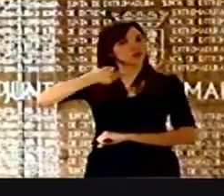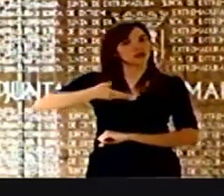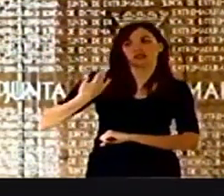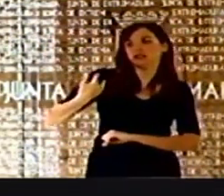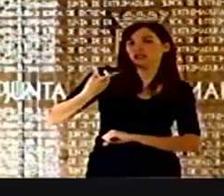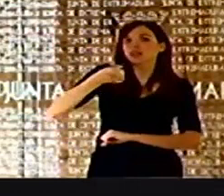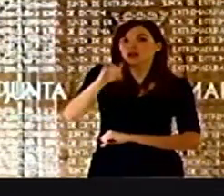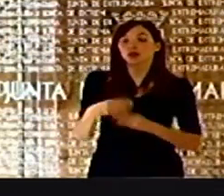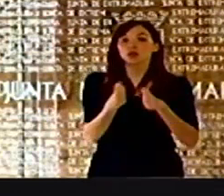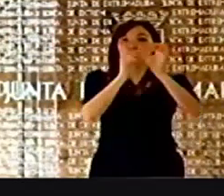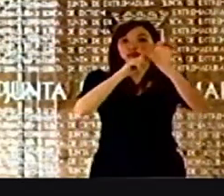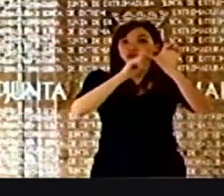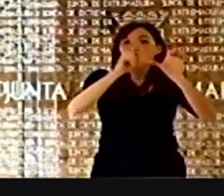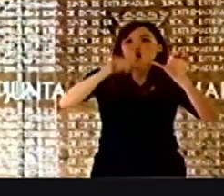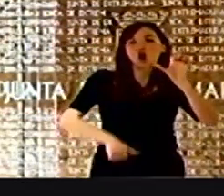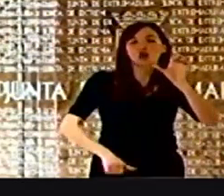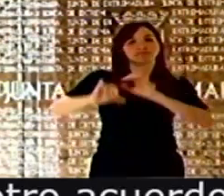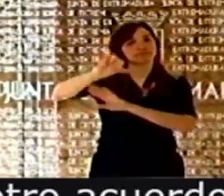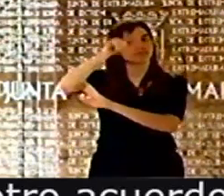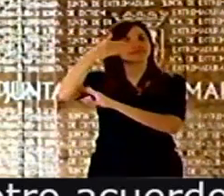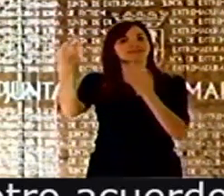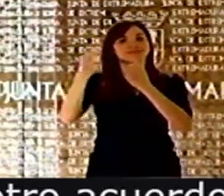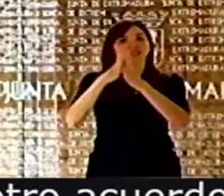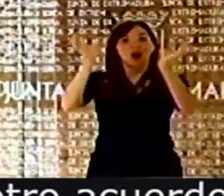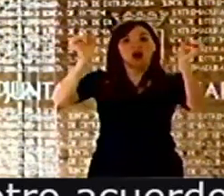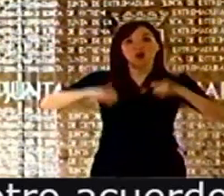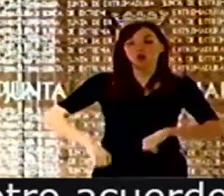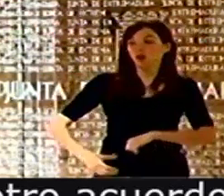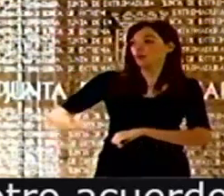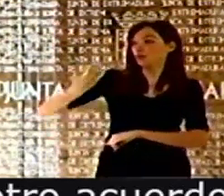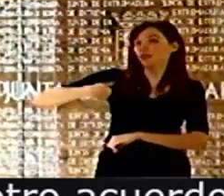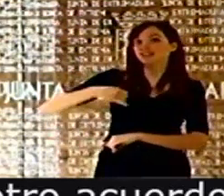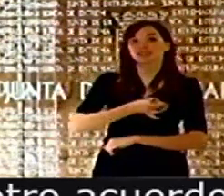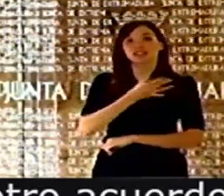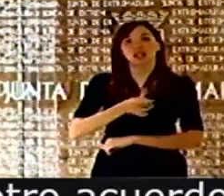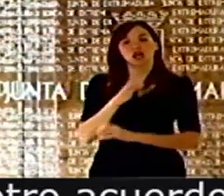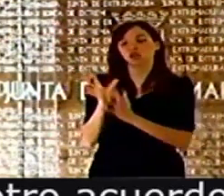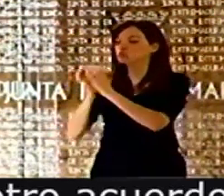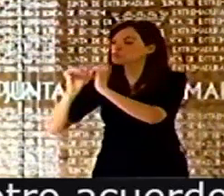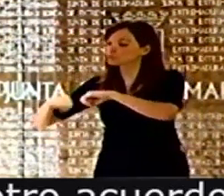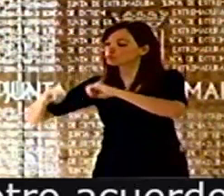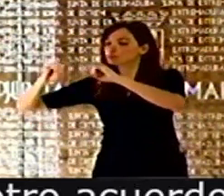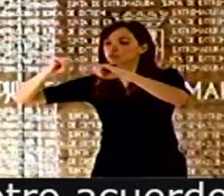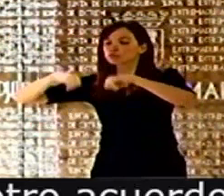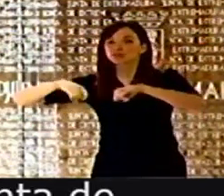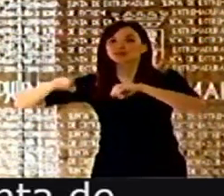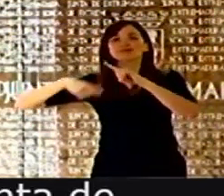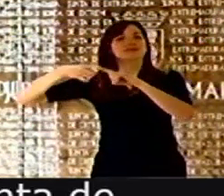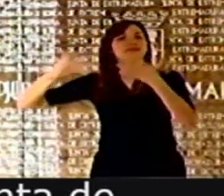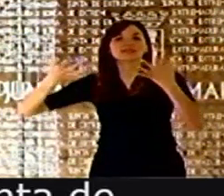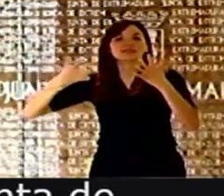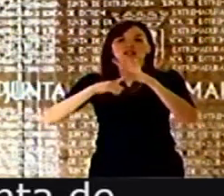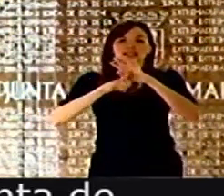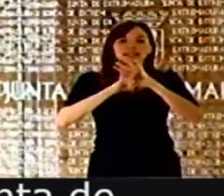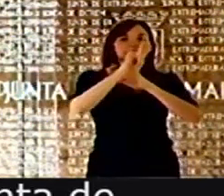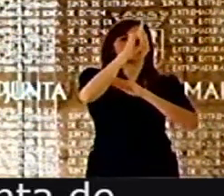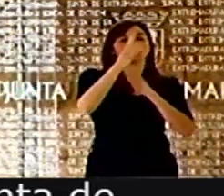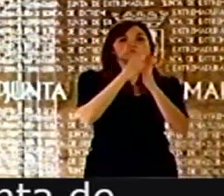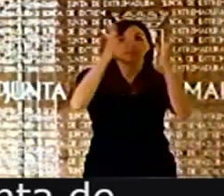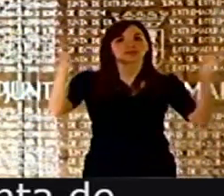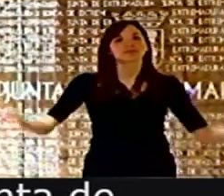la Junta de Extremadura ha dado hoy luz verde al acuerdo alcanzado con los sindicatos para el desarrollo e impulso de la carrera